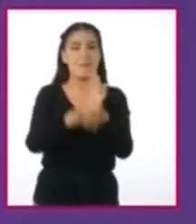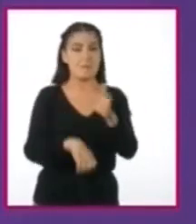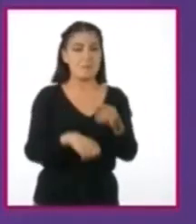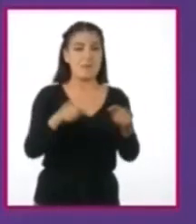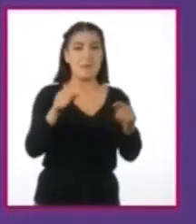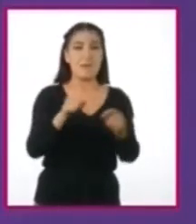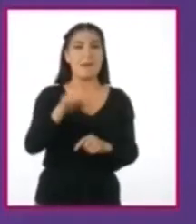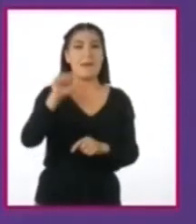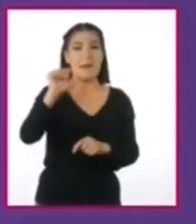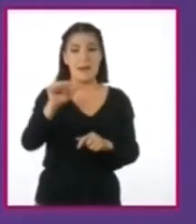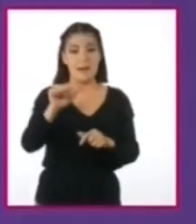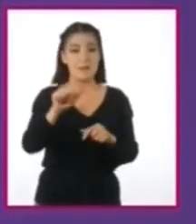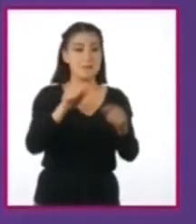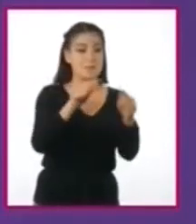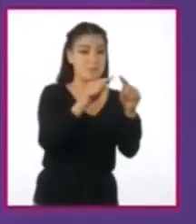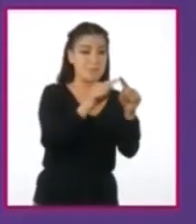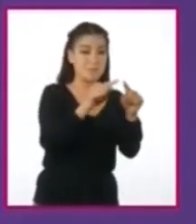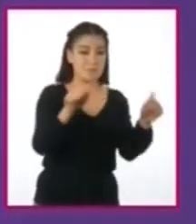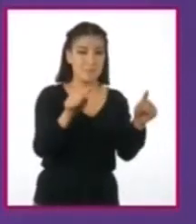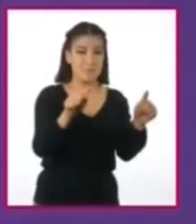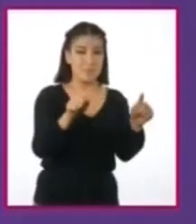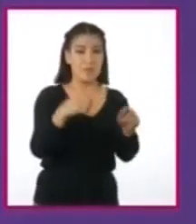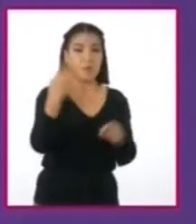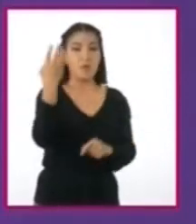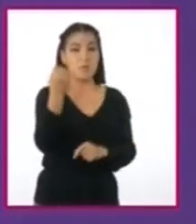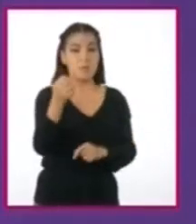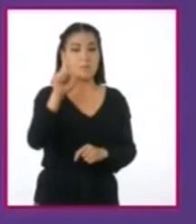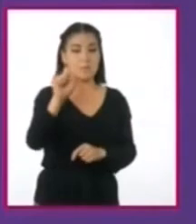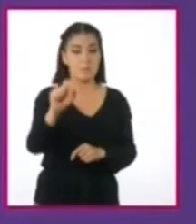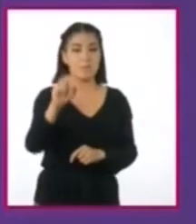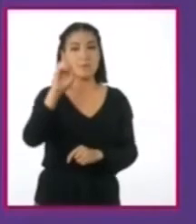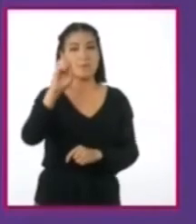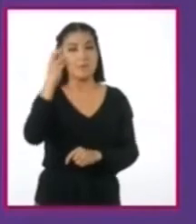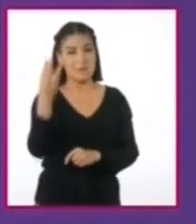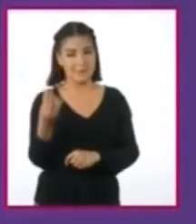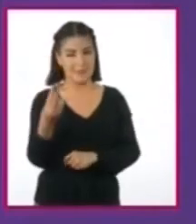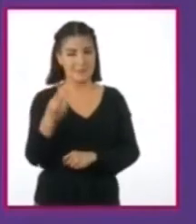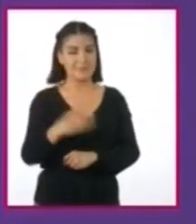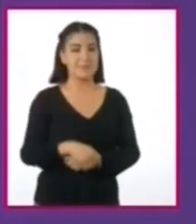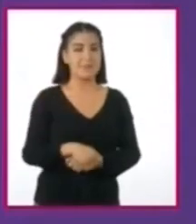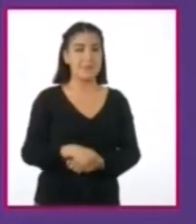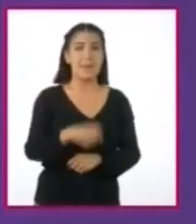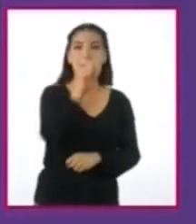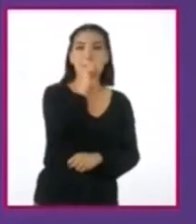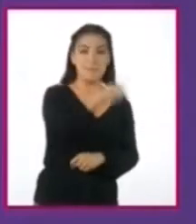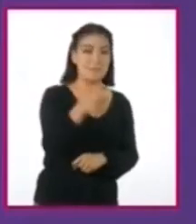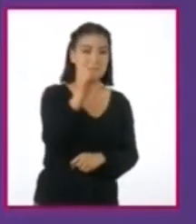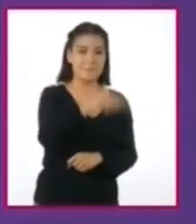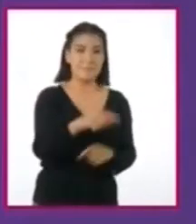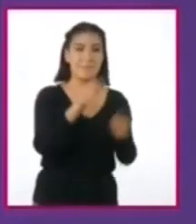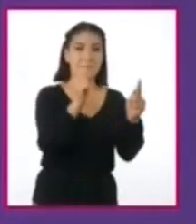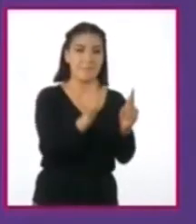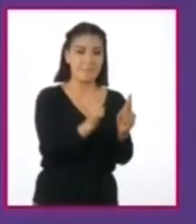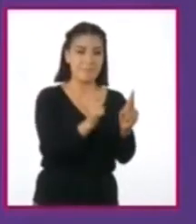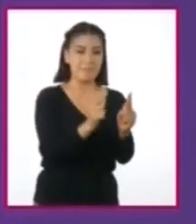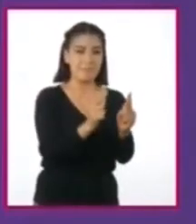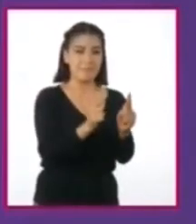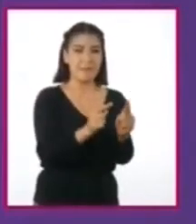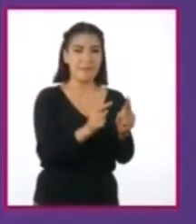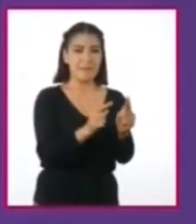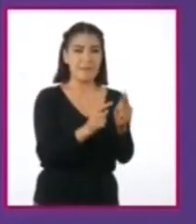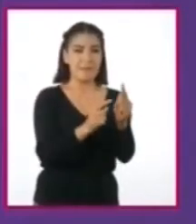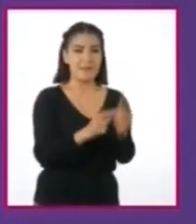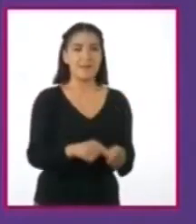del triángulo pequeño tiene una medida de 9.03 y el mismo lado, pero el triángulo pequeño,